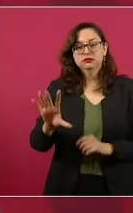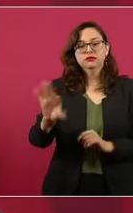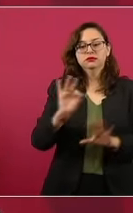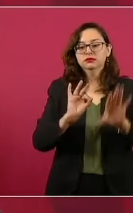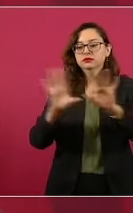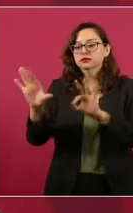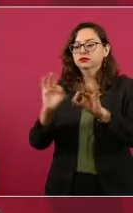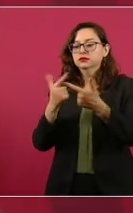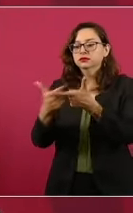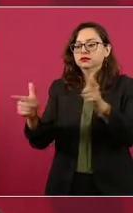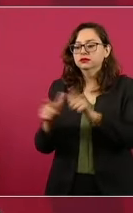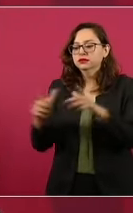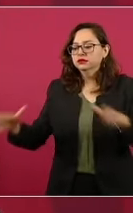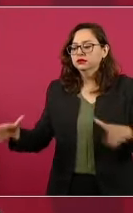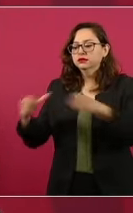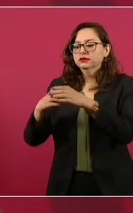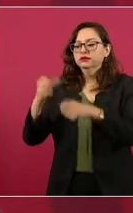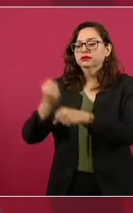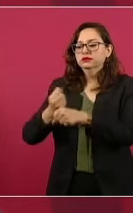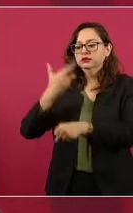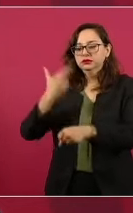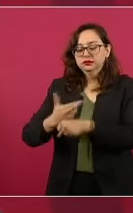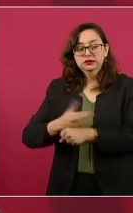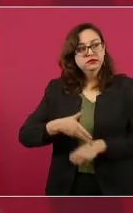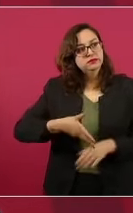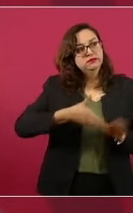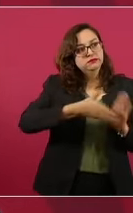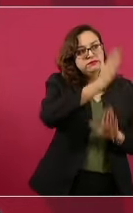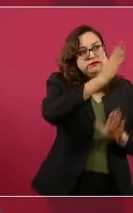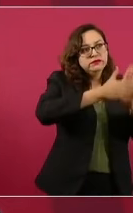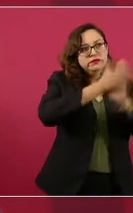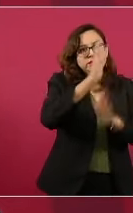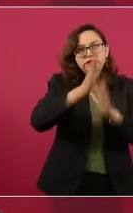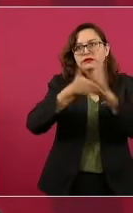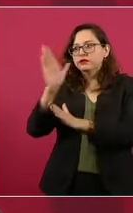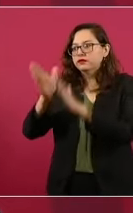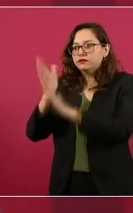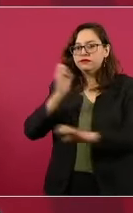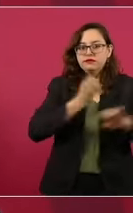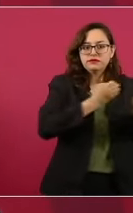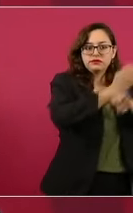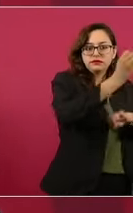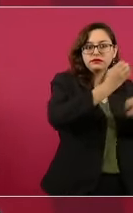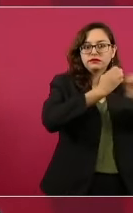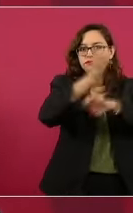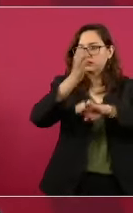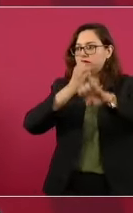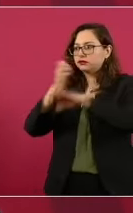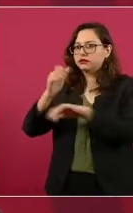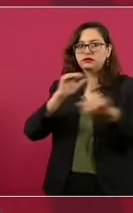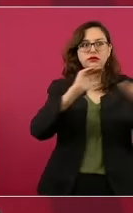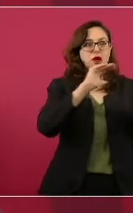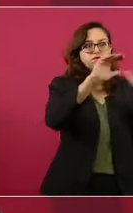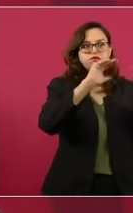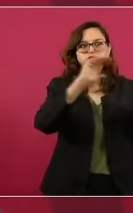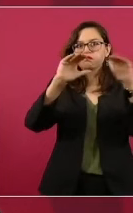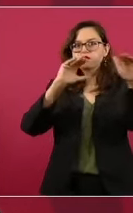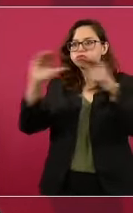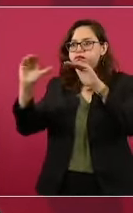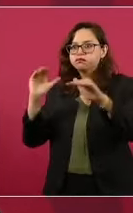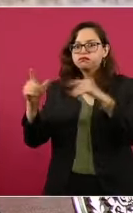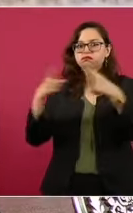y al que era secretario de comunicación, Cerisola, lo mandó a